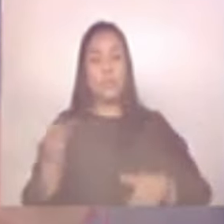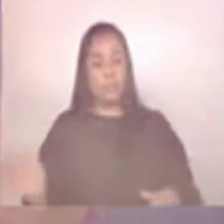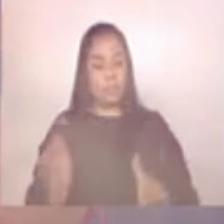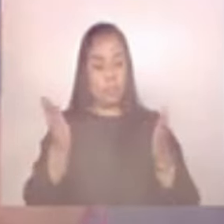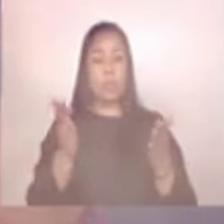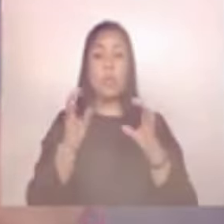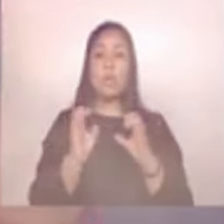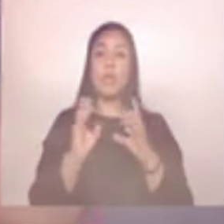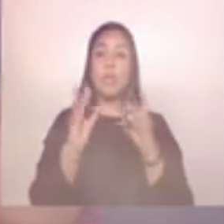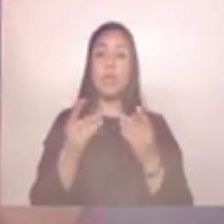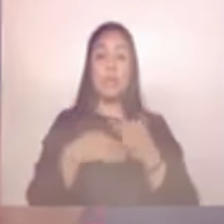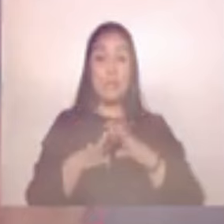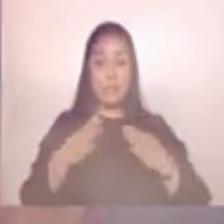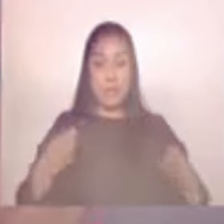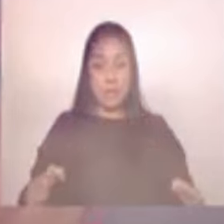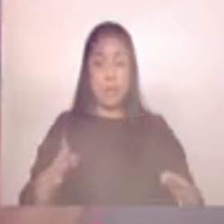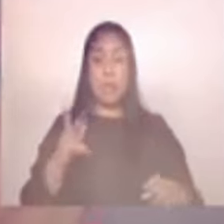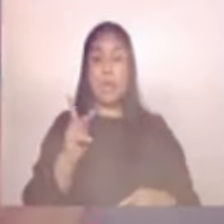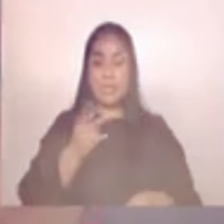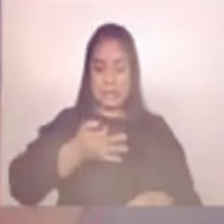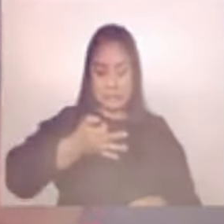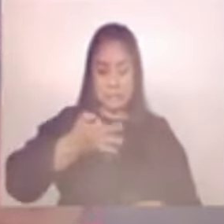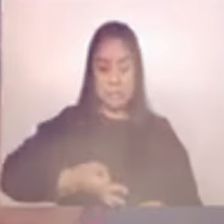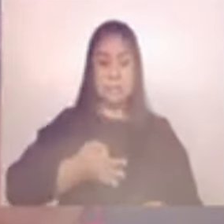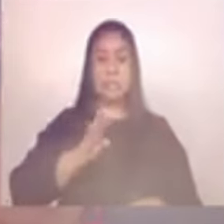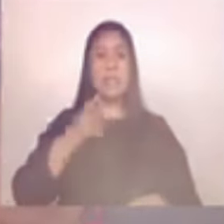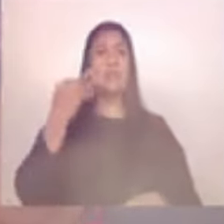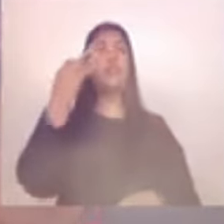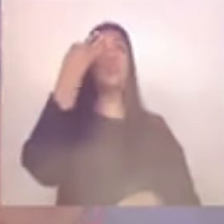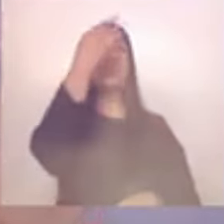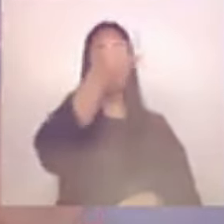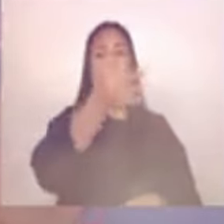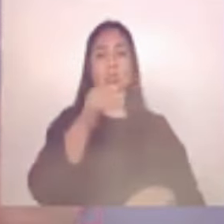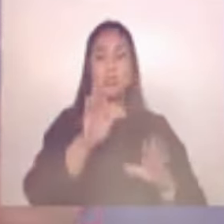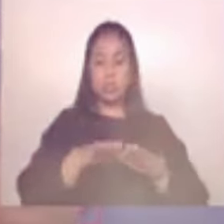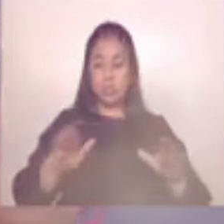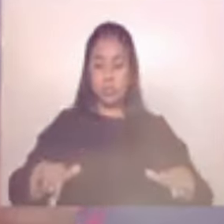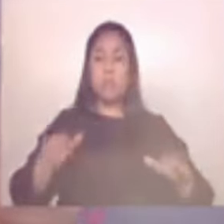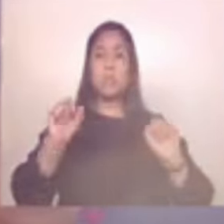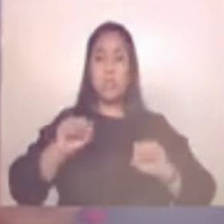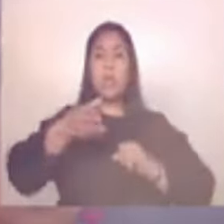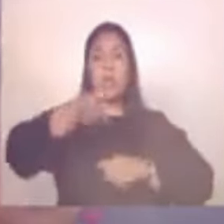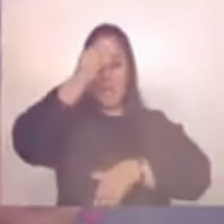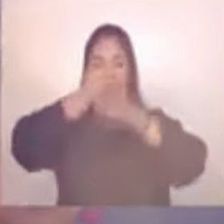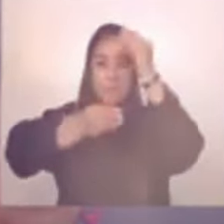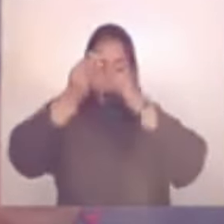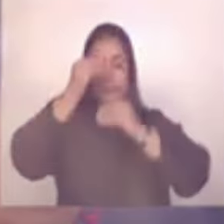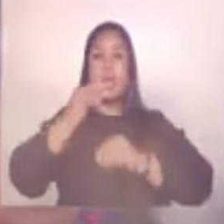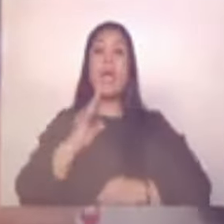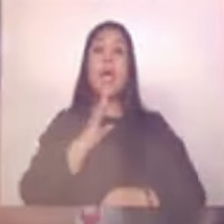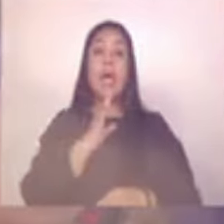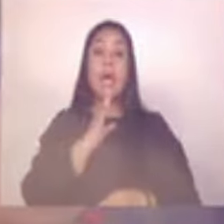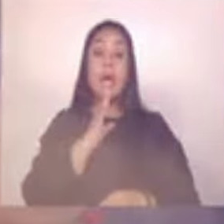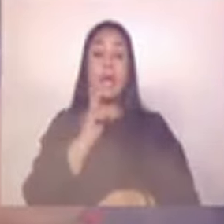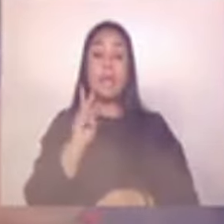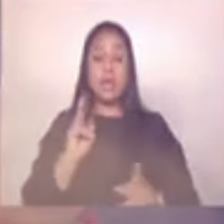bilingüe y asegurar que las futuras generaciones del pueblo Tujal puedan aprender, hablar y vivir